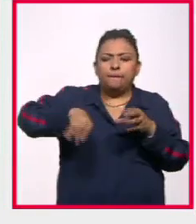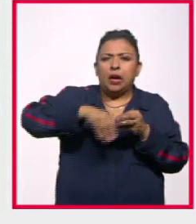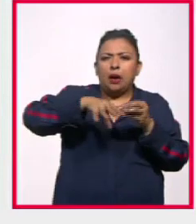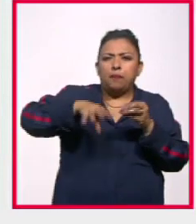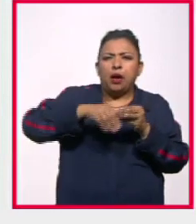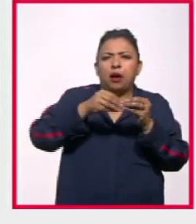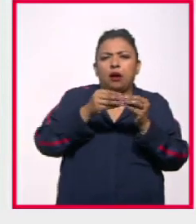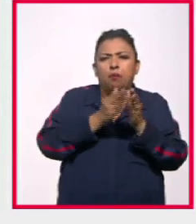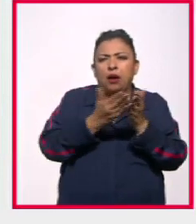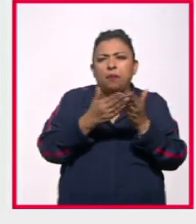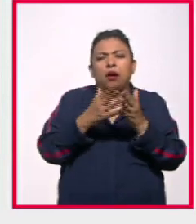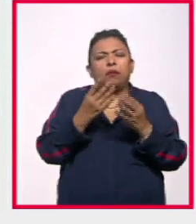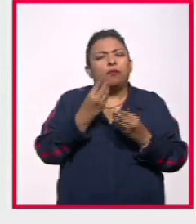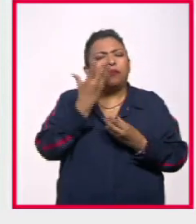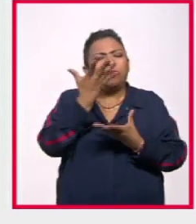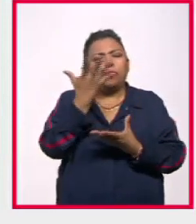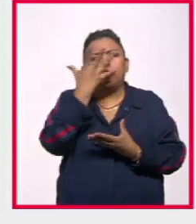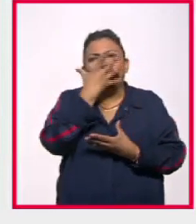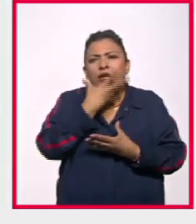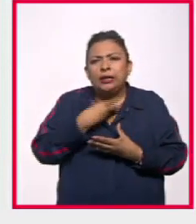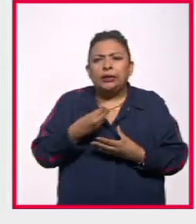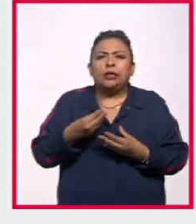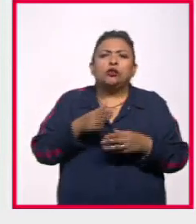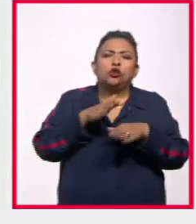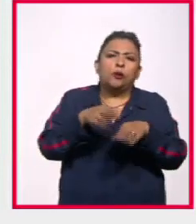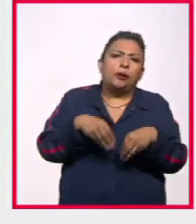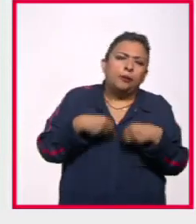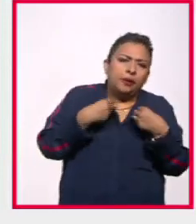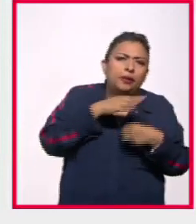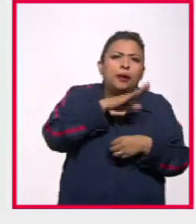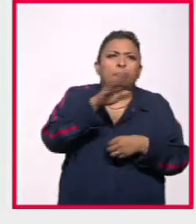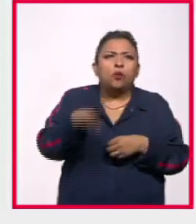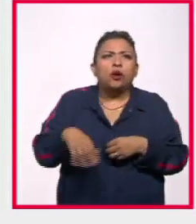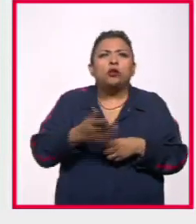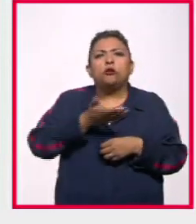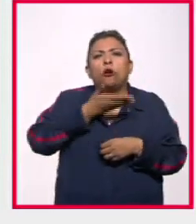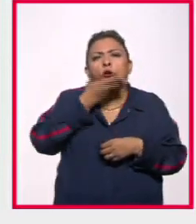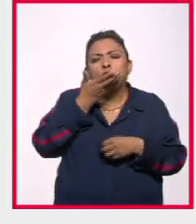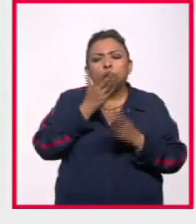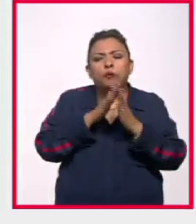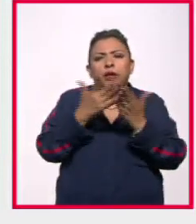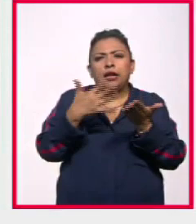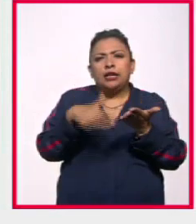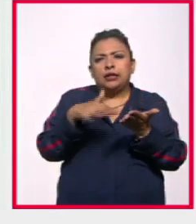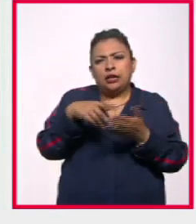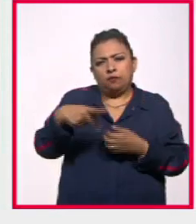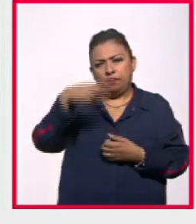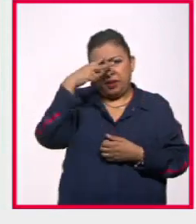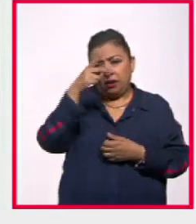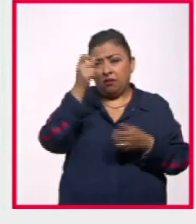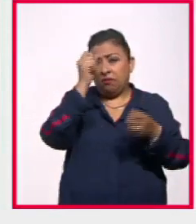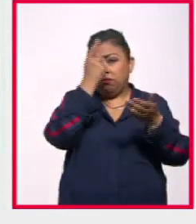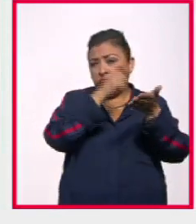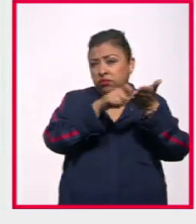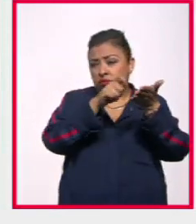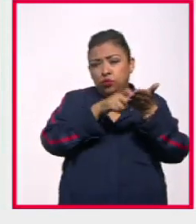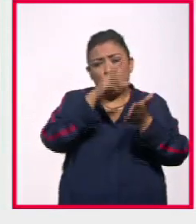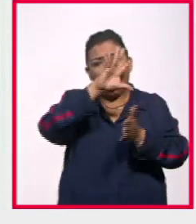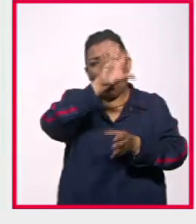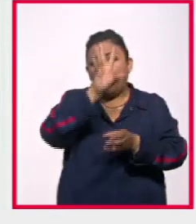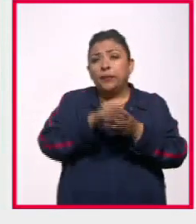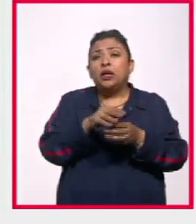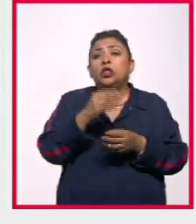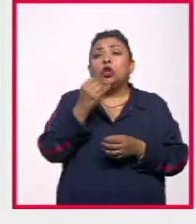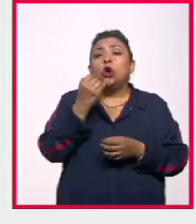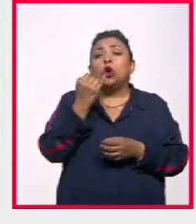de poemas de amor, de vida y de muerte en la tradición literaria de México, puros autores que escribieron en español. Es